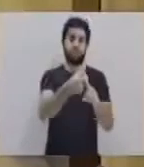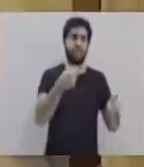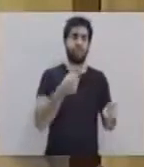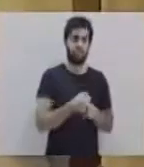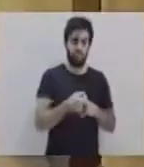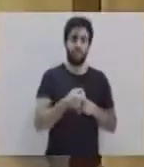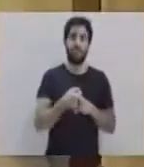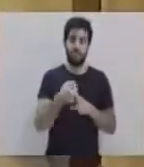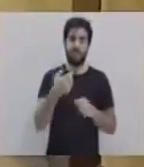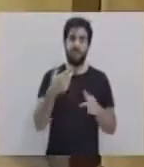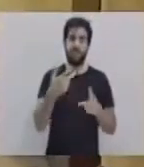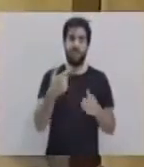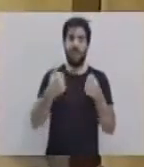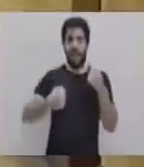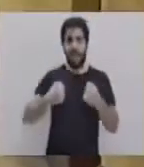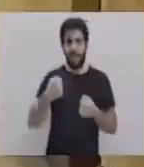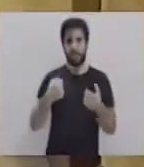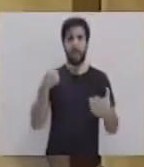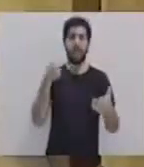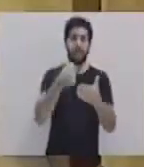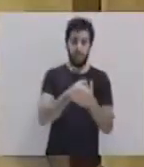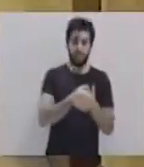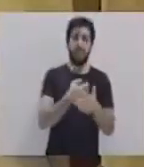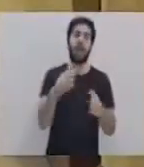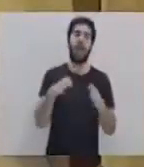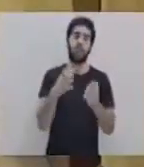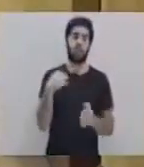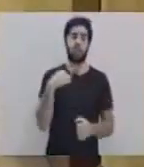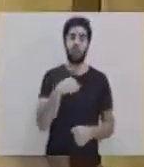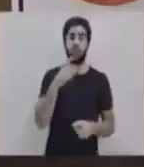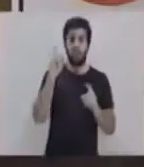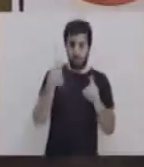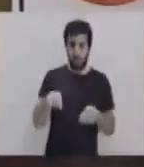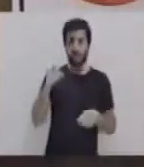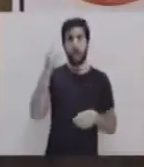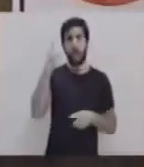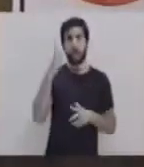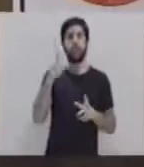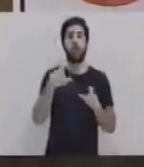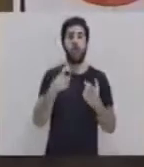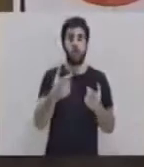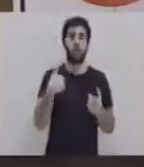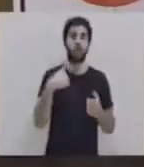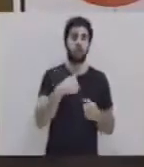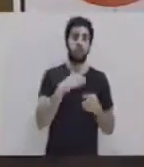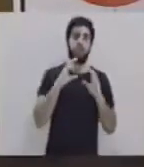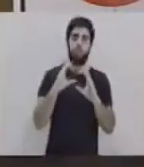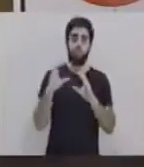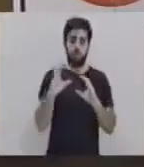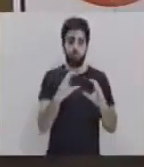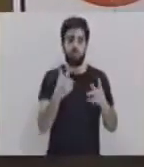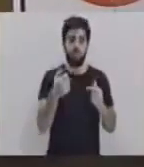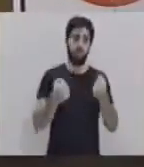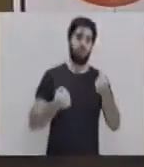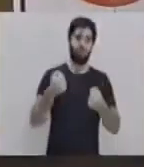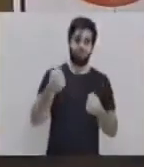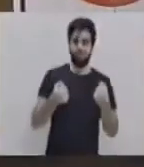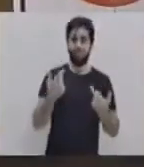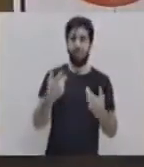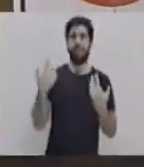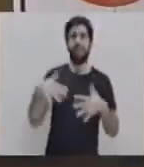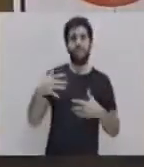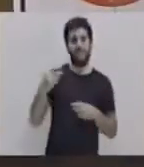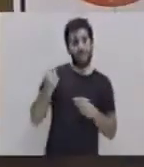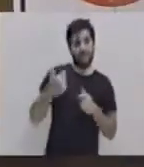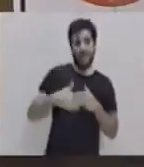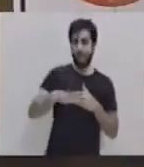siniestralidad. Por ello es que es muy importante que nosotros comprendamos cómo la velocidad puede ser el factor de riesgo para vernos involucrados en un siniestro vial